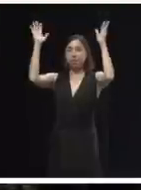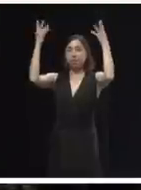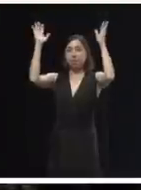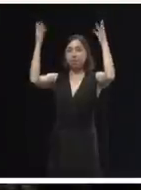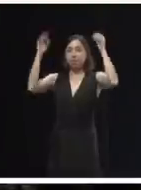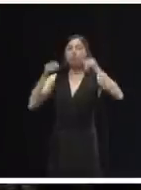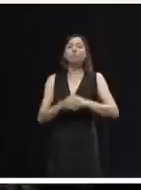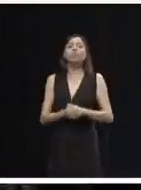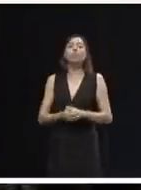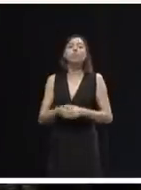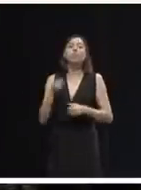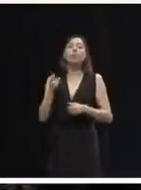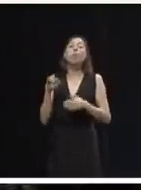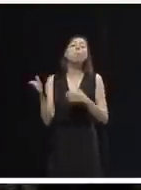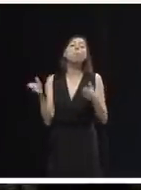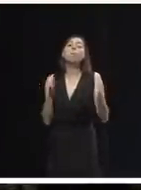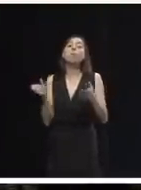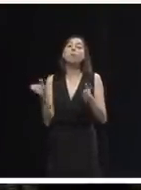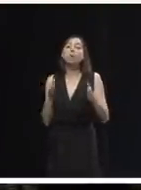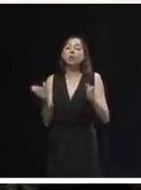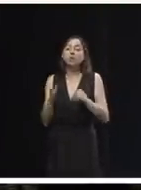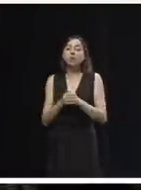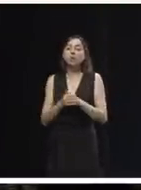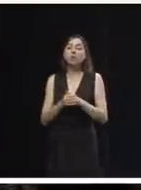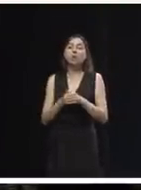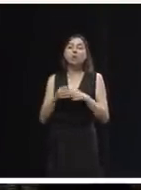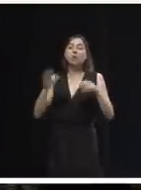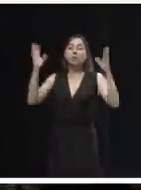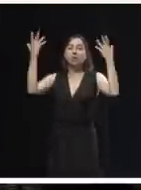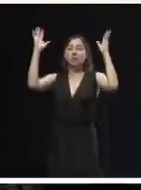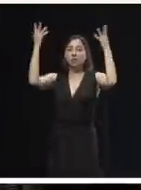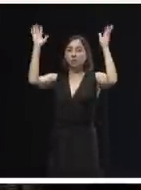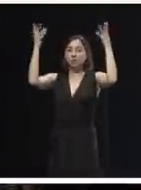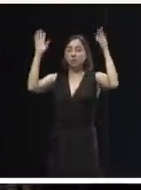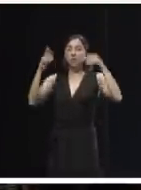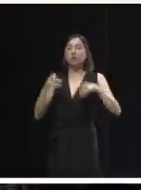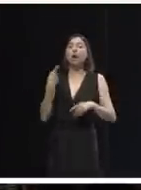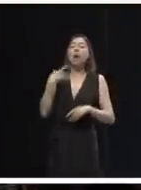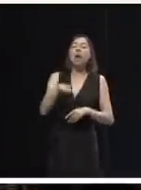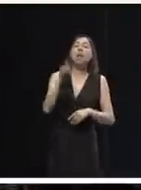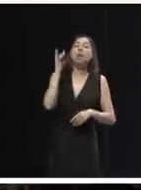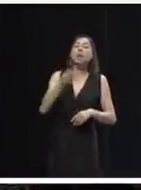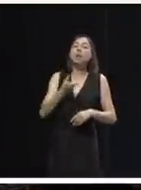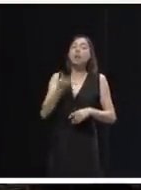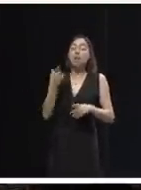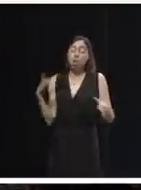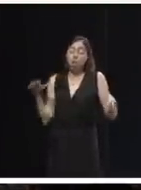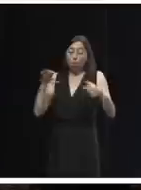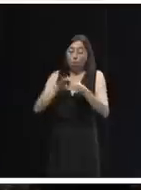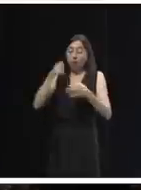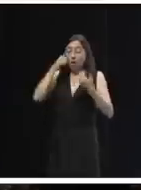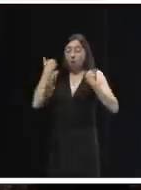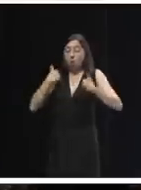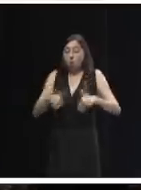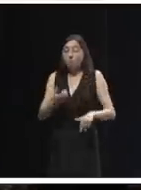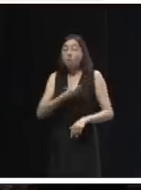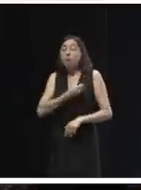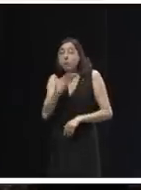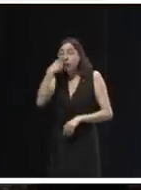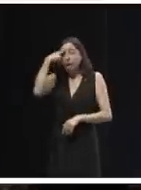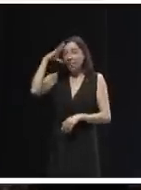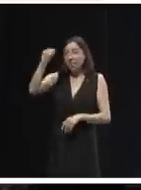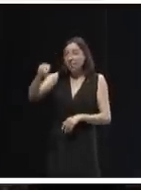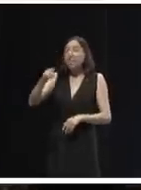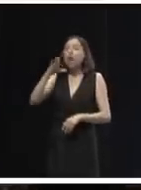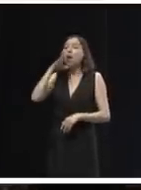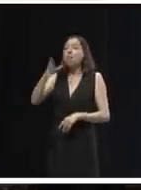Es un momento en el que había que meter cuerpo, pasión e inteligencia justamente porque